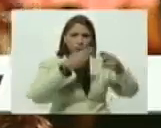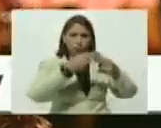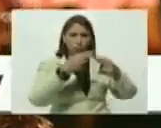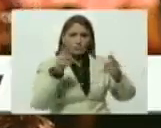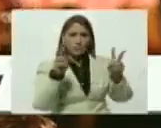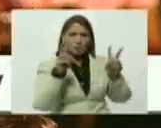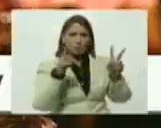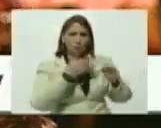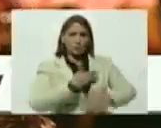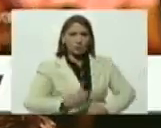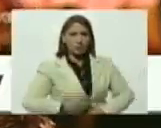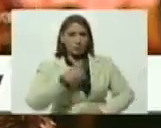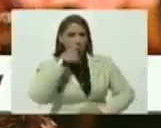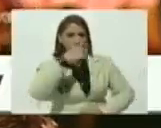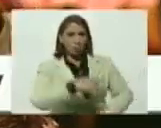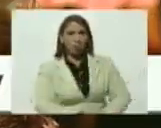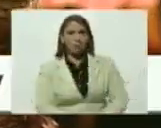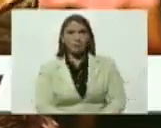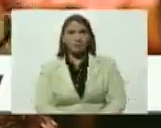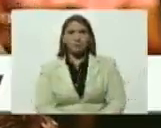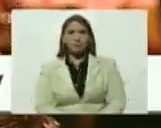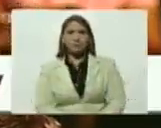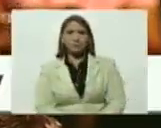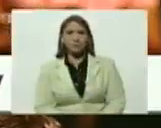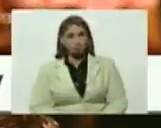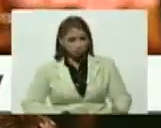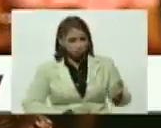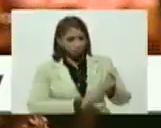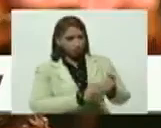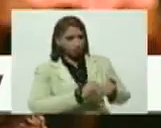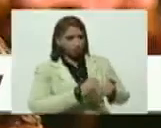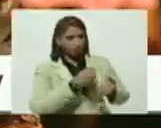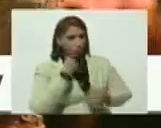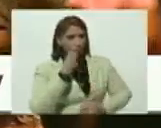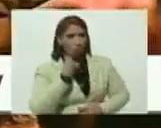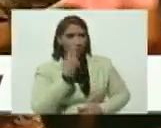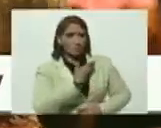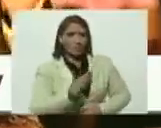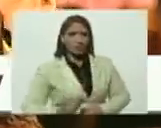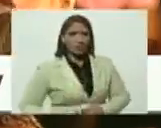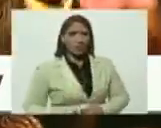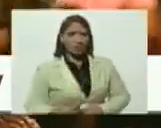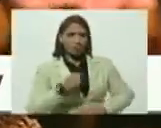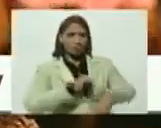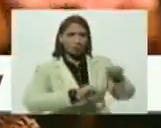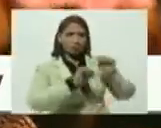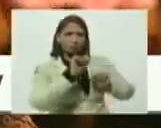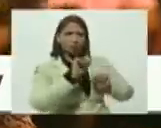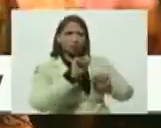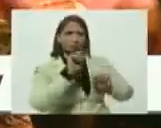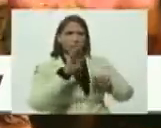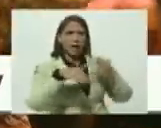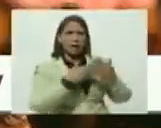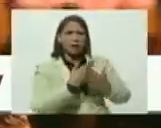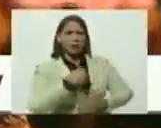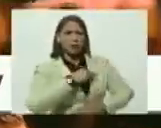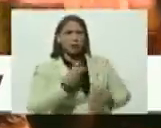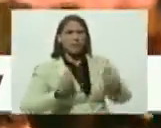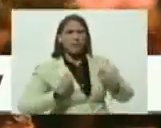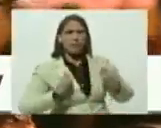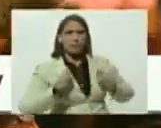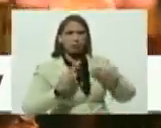victoria, el presidente obrero Nicolás Maduro. Cuente usted con esta generación, presidente, para defender hasta con nuestra vida